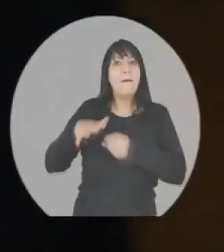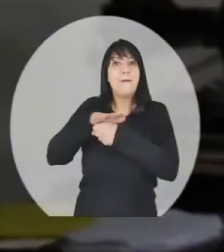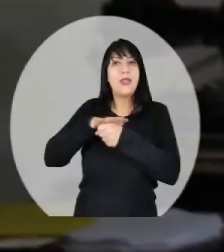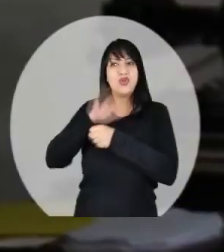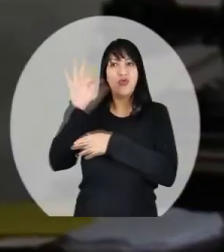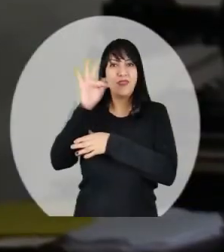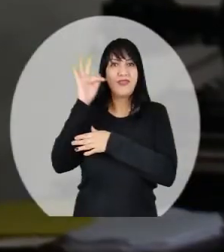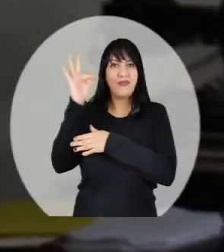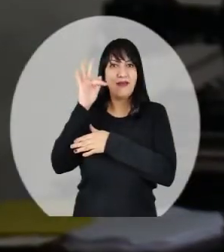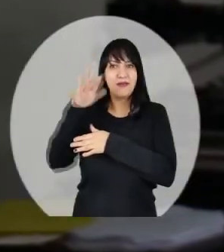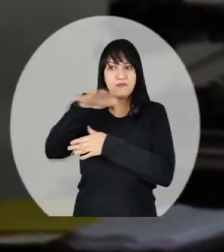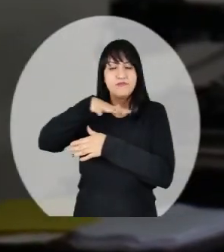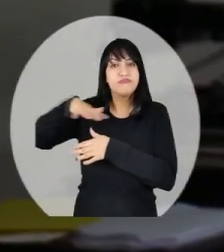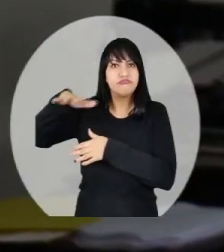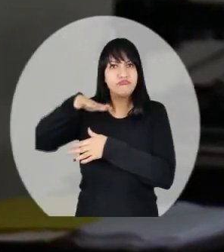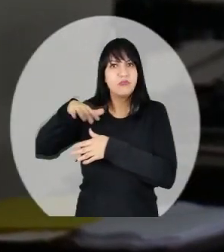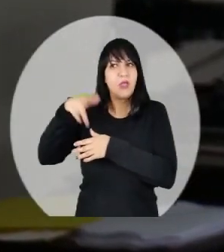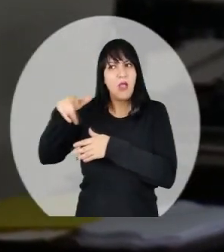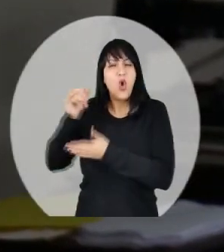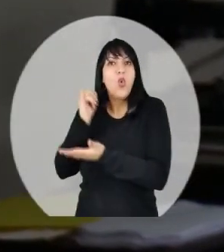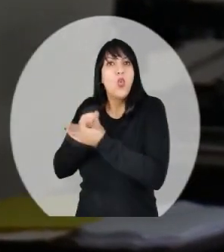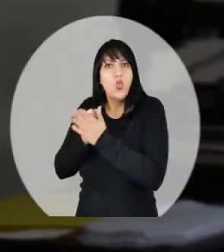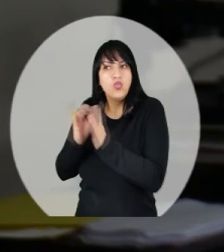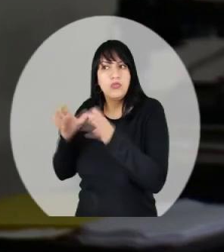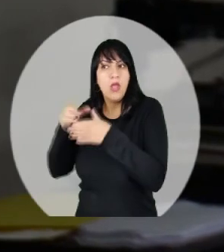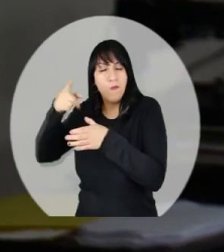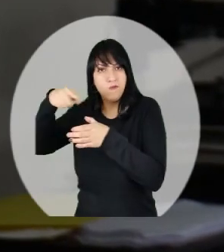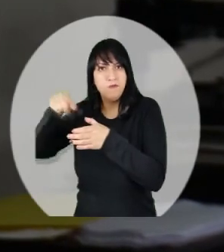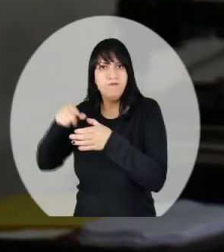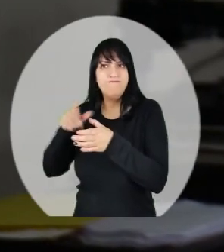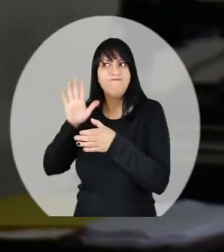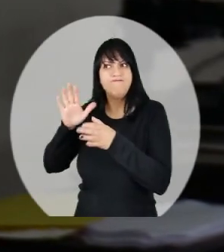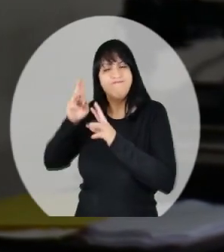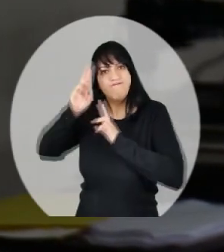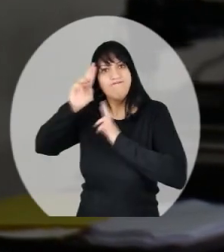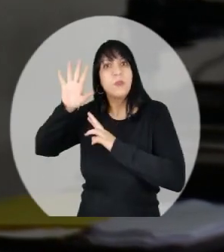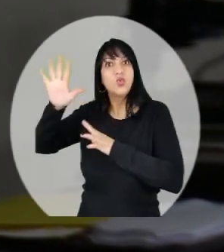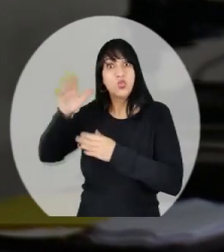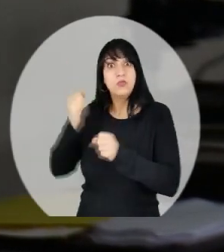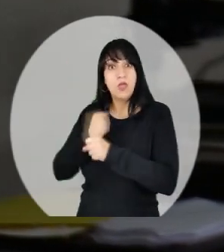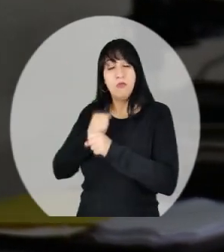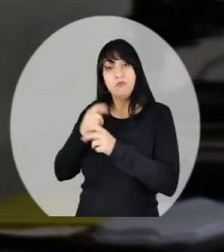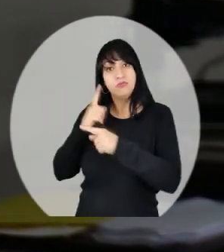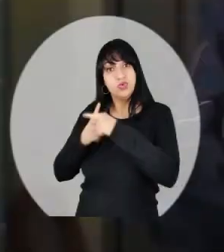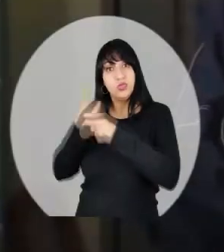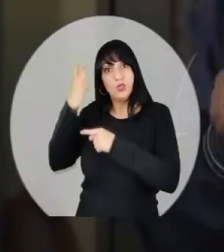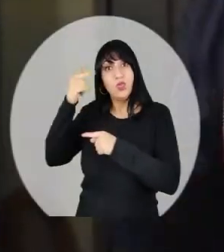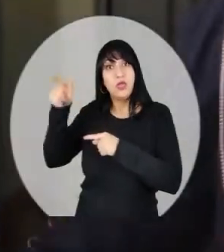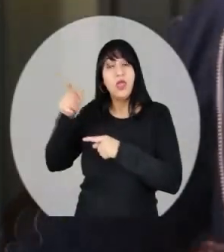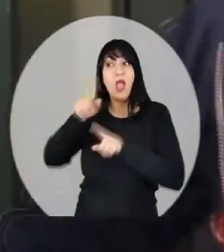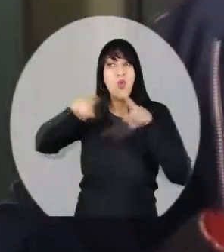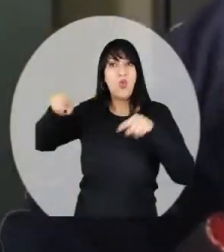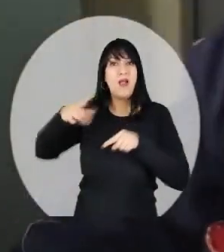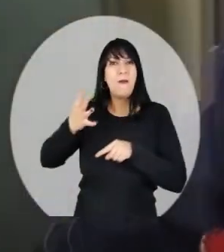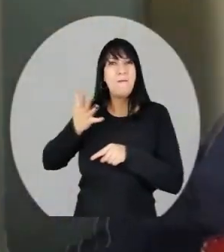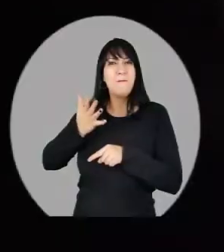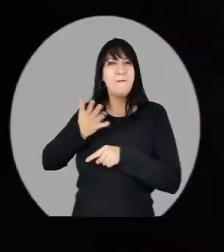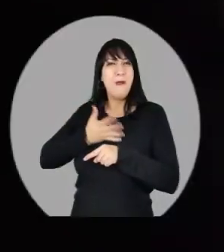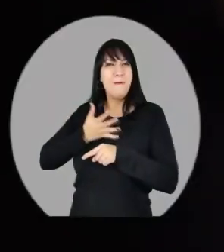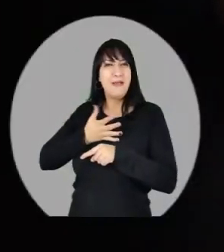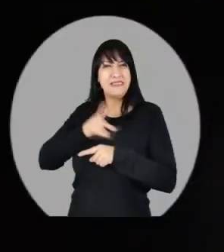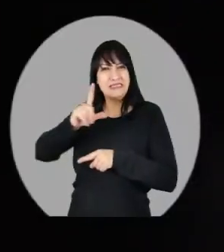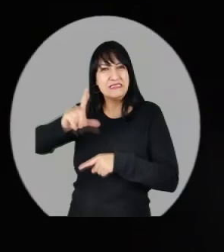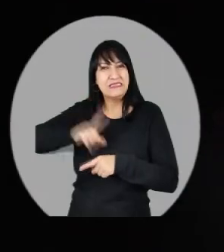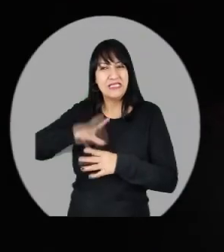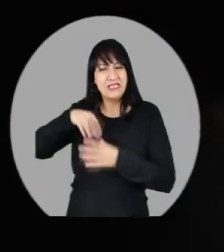En el sector del Tejar, felicitar a la Junta que tiene este lugar dispuesto para ellas, para que